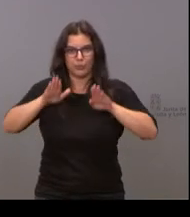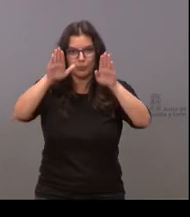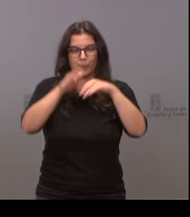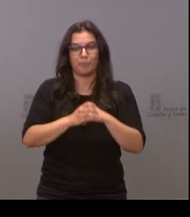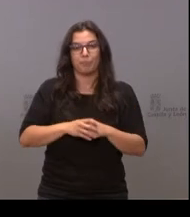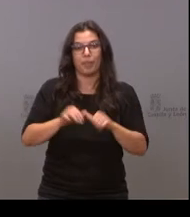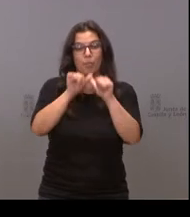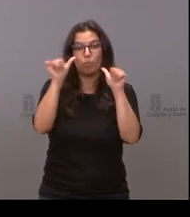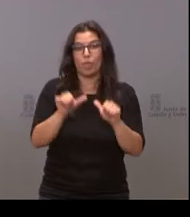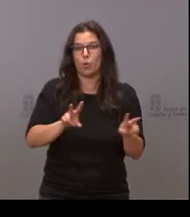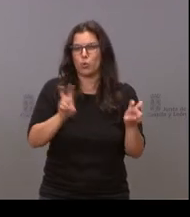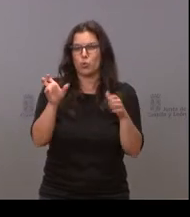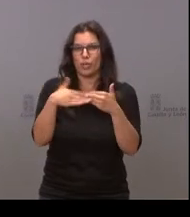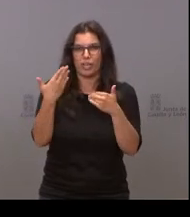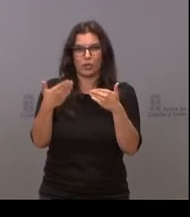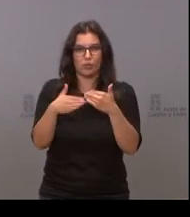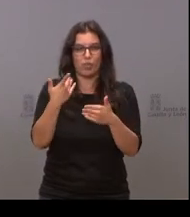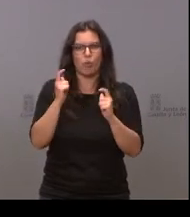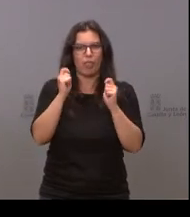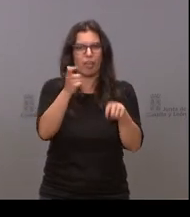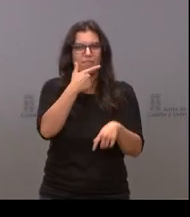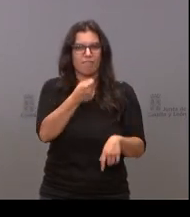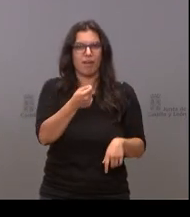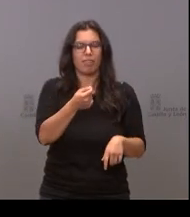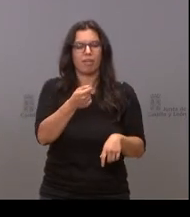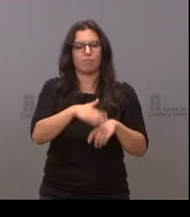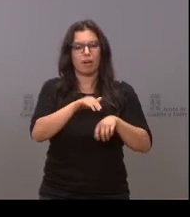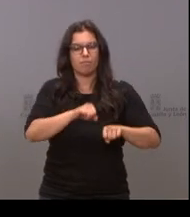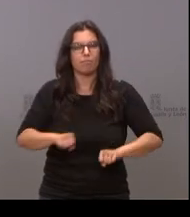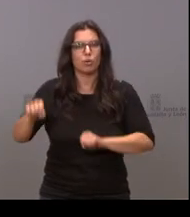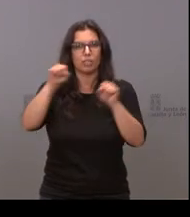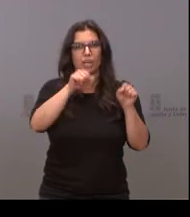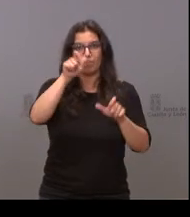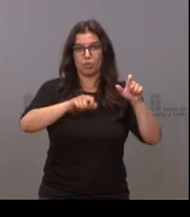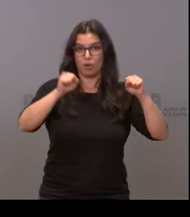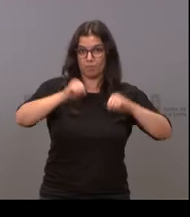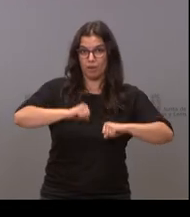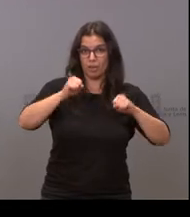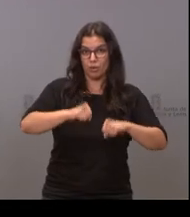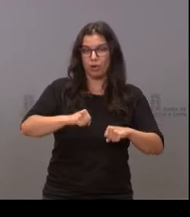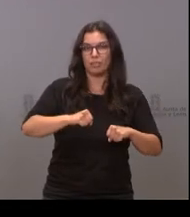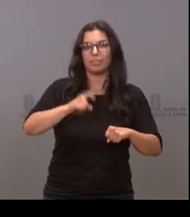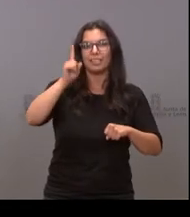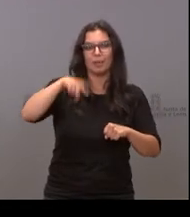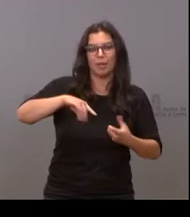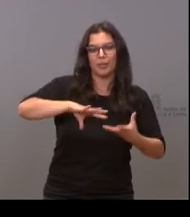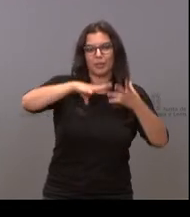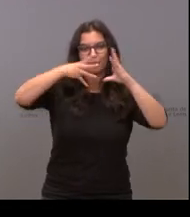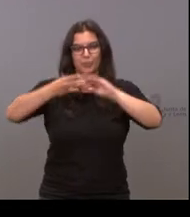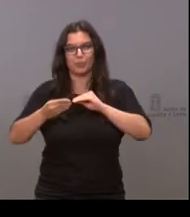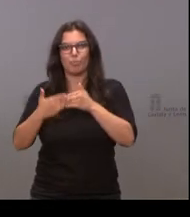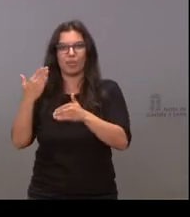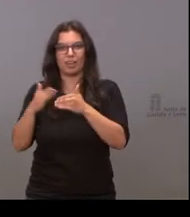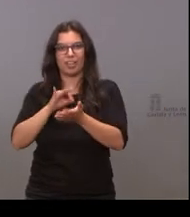que va a permitir proteger como digo a las personas mayores pero modernizar los servicios